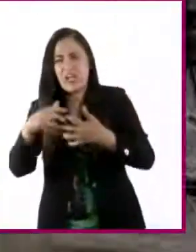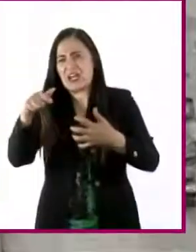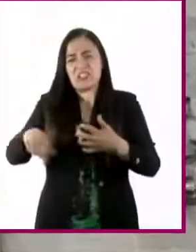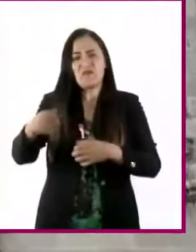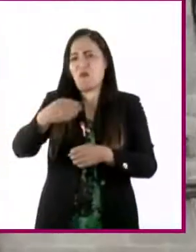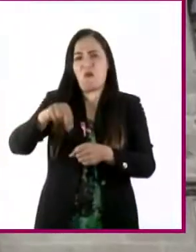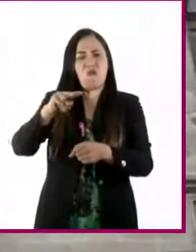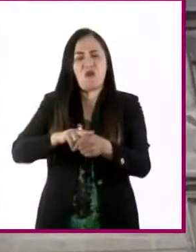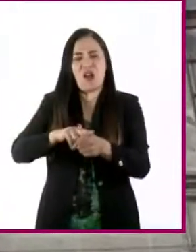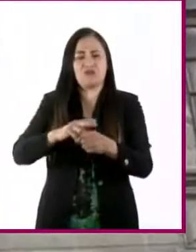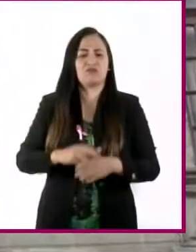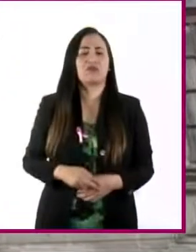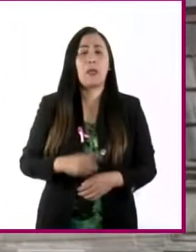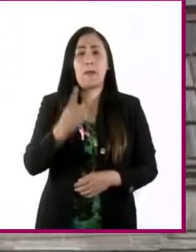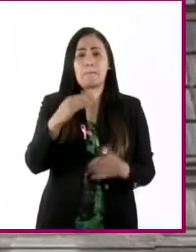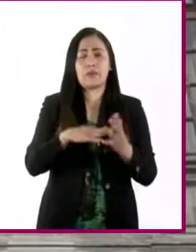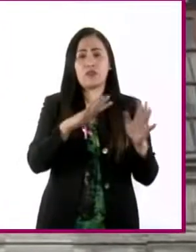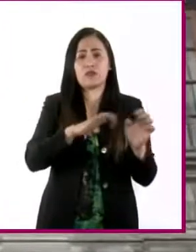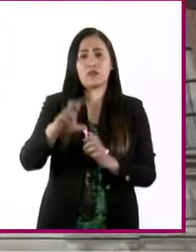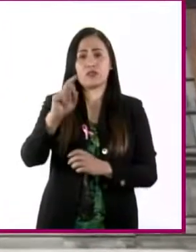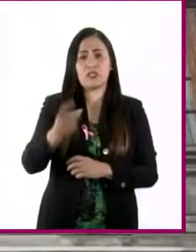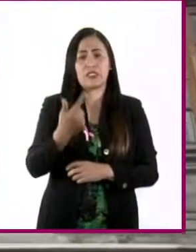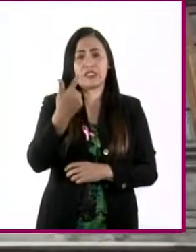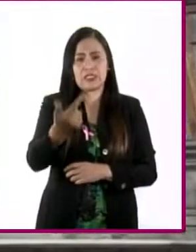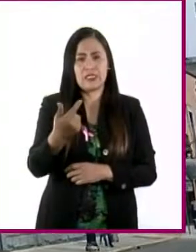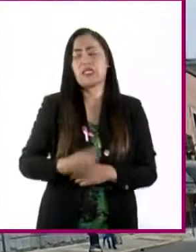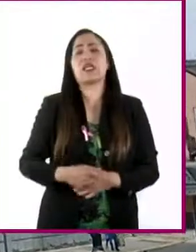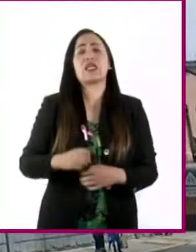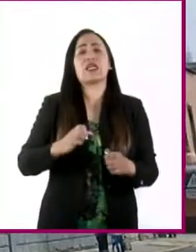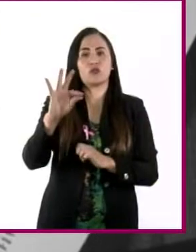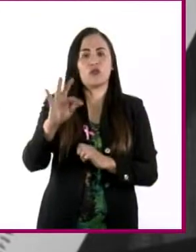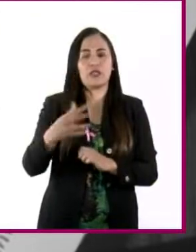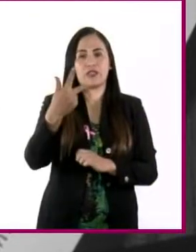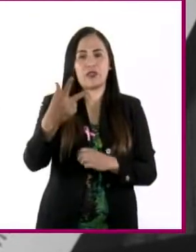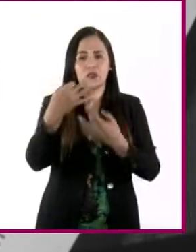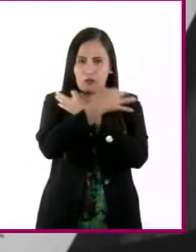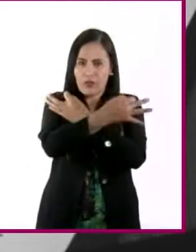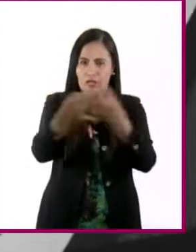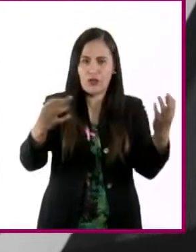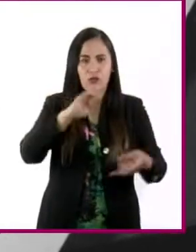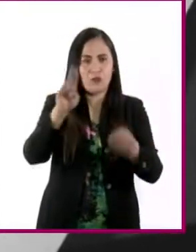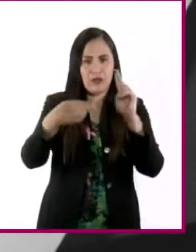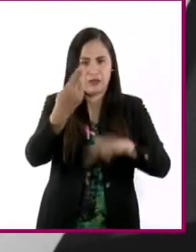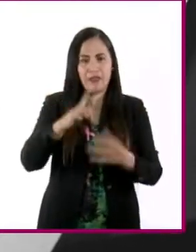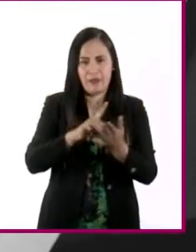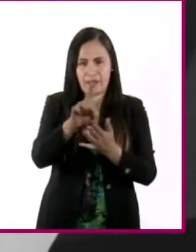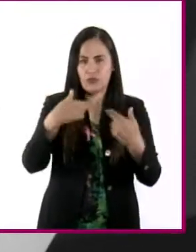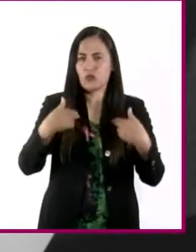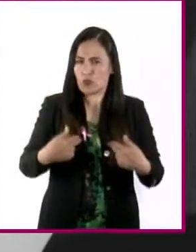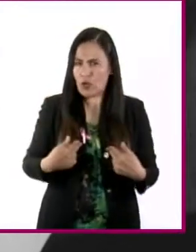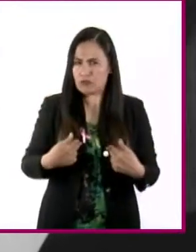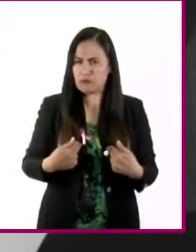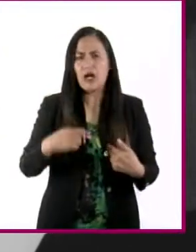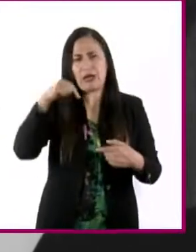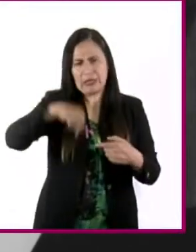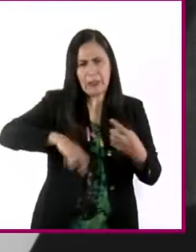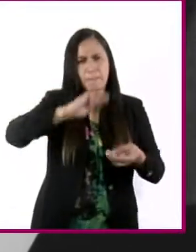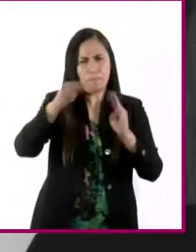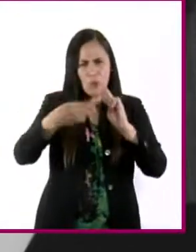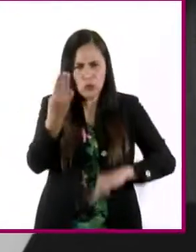discapacidad intelectual, trastorno por déficit de atención e hiperactividad o autismo no necesitan de mucha tecnología de asistencia para poder aprender, pero